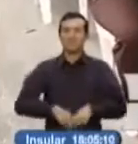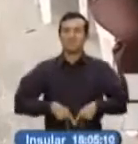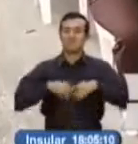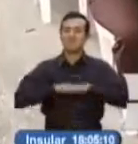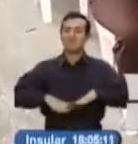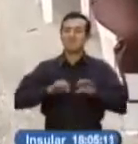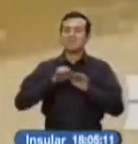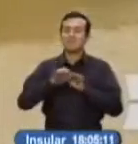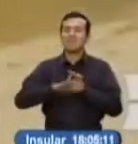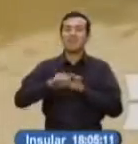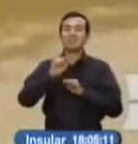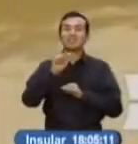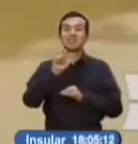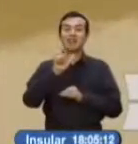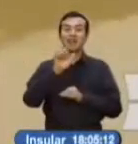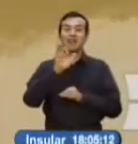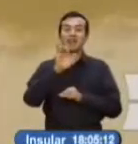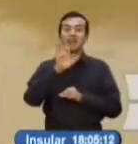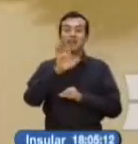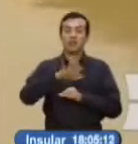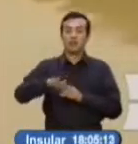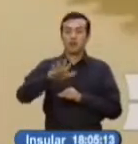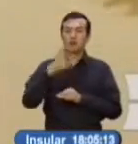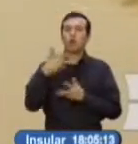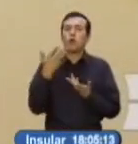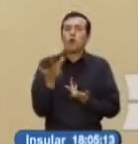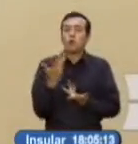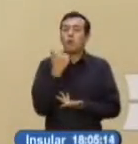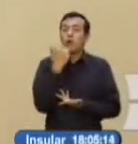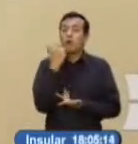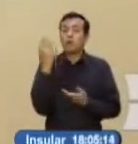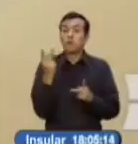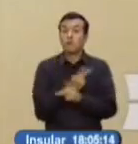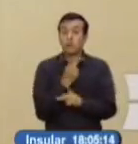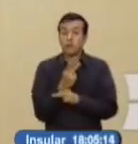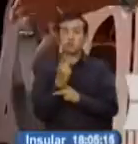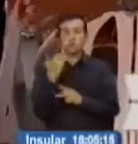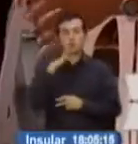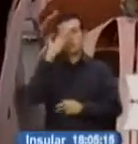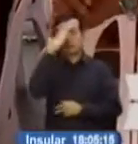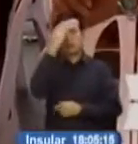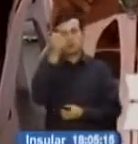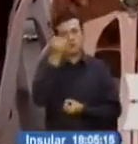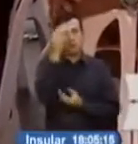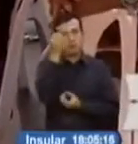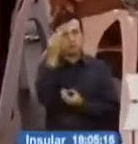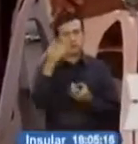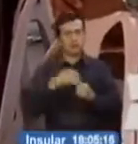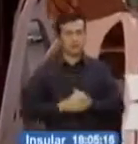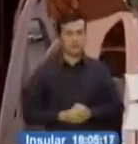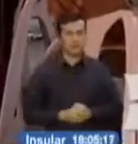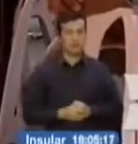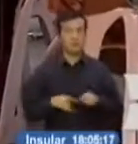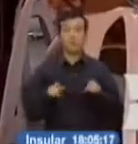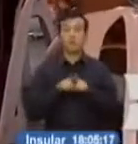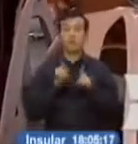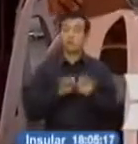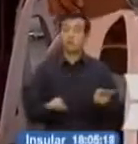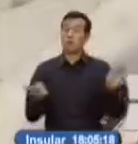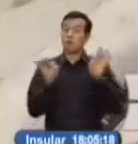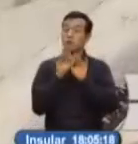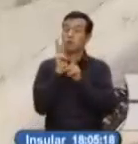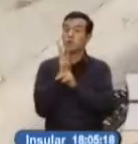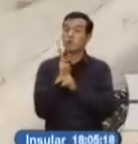sus recintos sobre cómo actuar ante una eventual inundación. Asimismo, que una de las principales medidas para